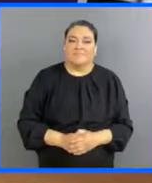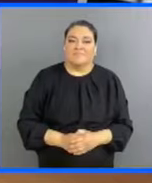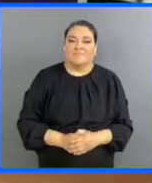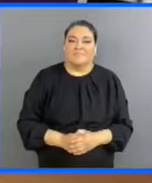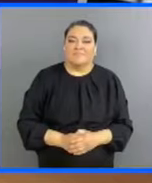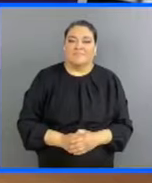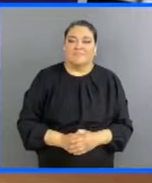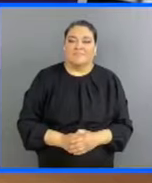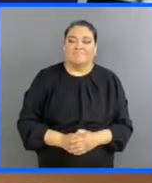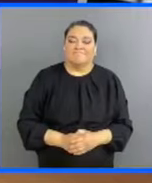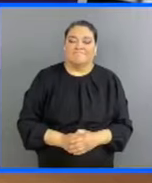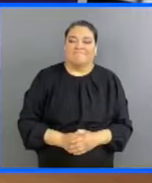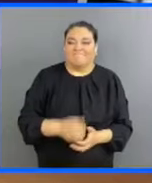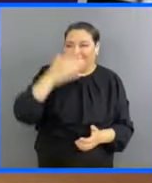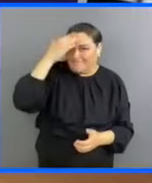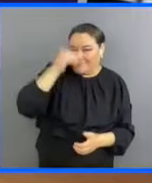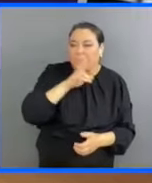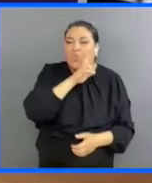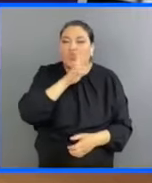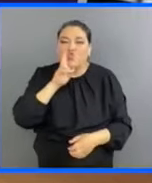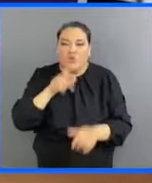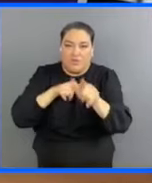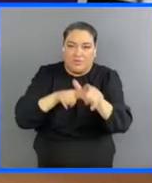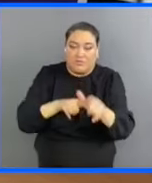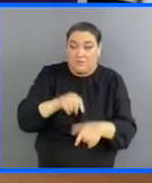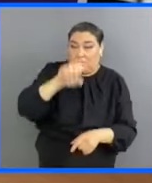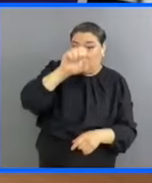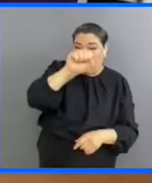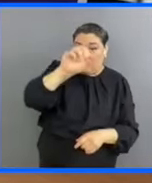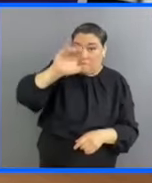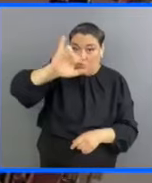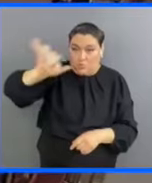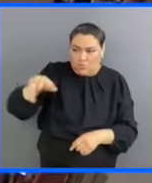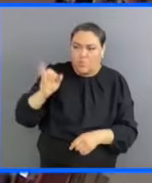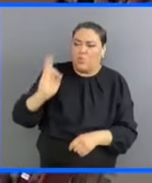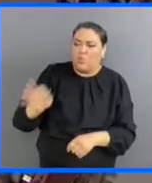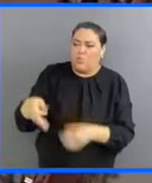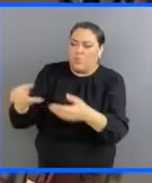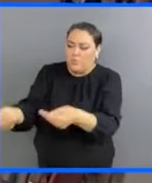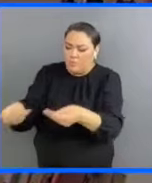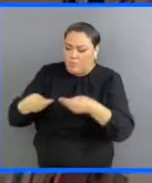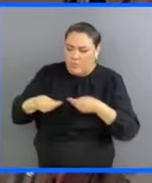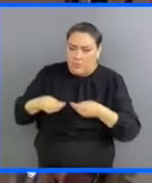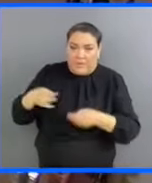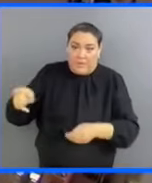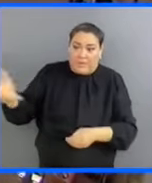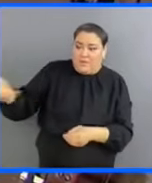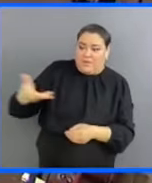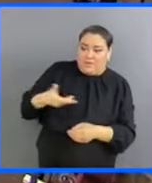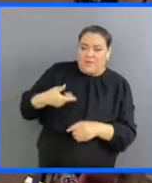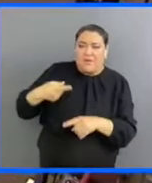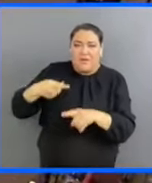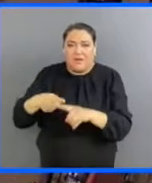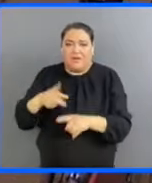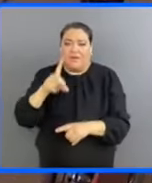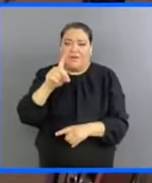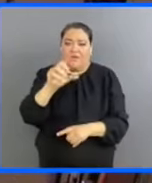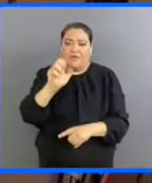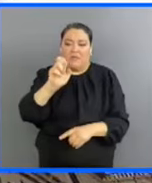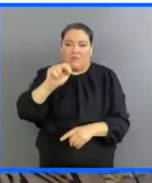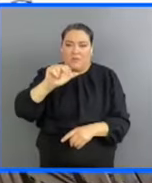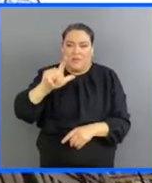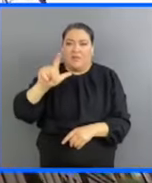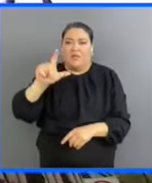Continuamos con las noticias. La Suprema Corte admitió a trámite la solicitud que realizaron Daniel García Rodríguez y Reyes